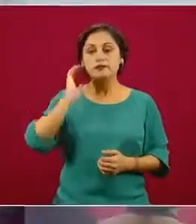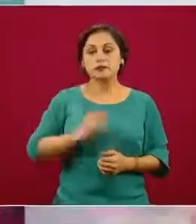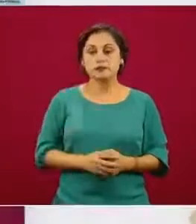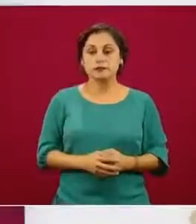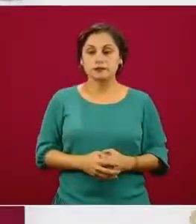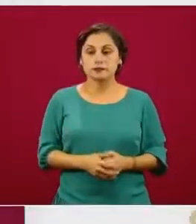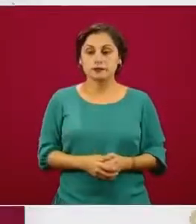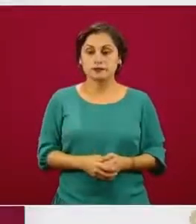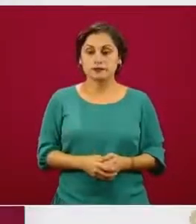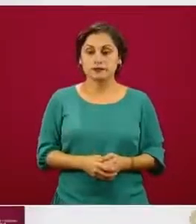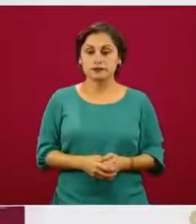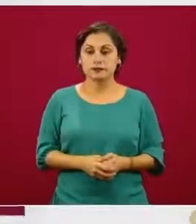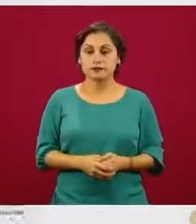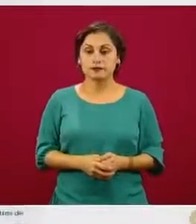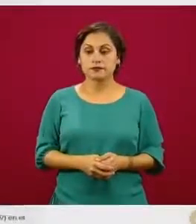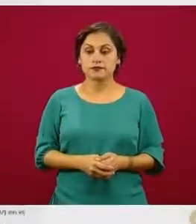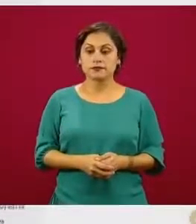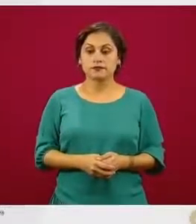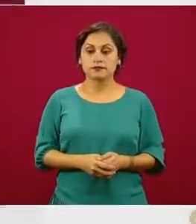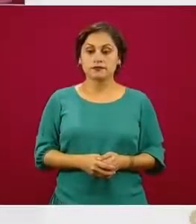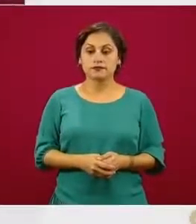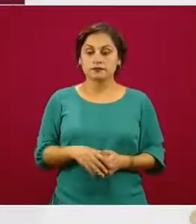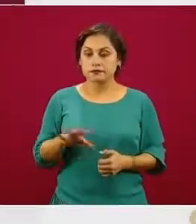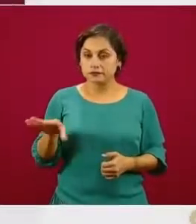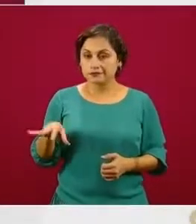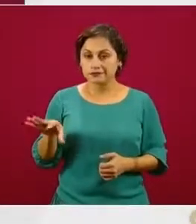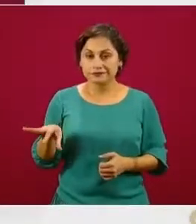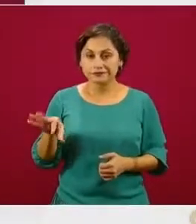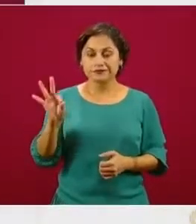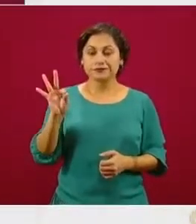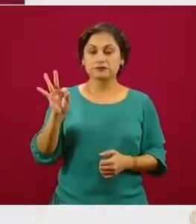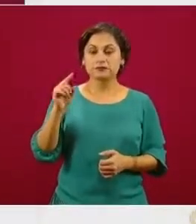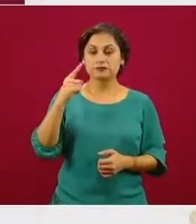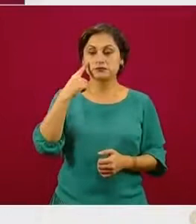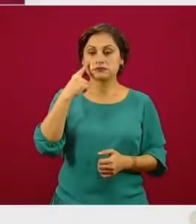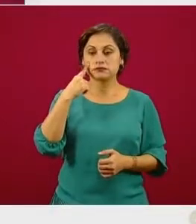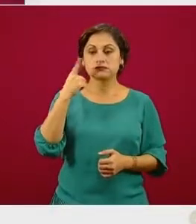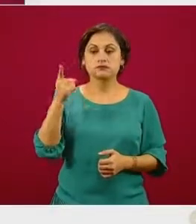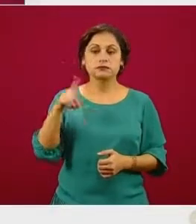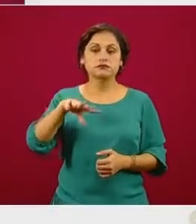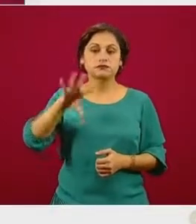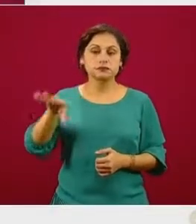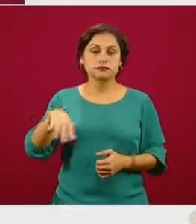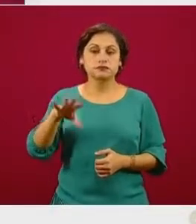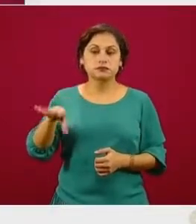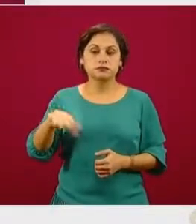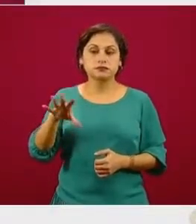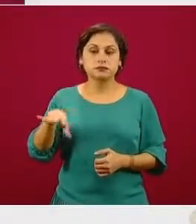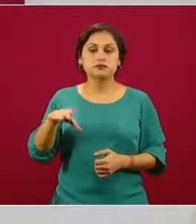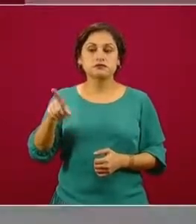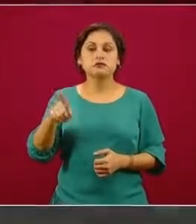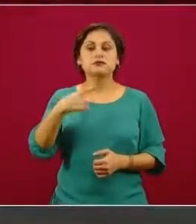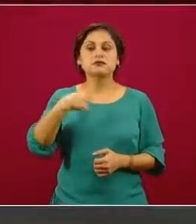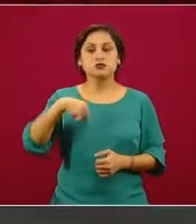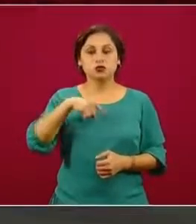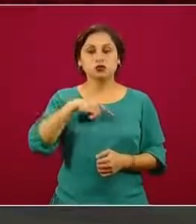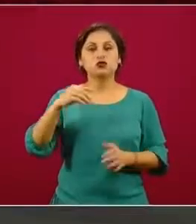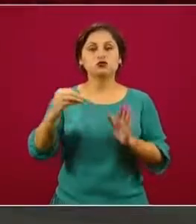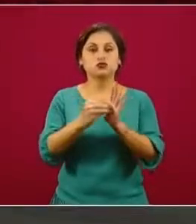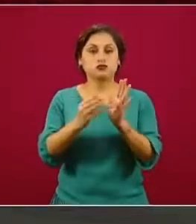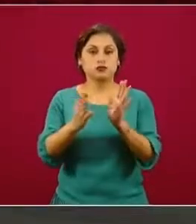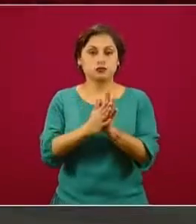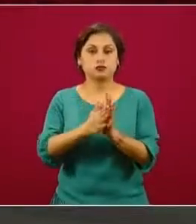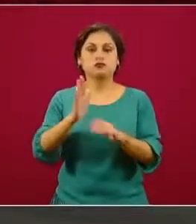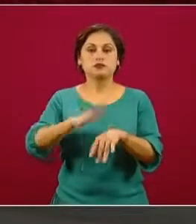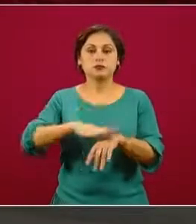Vámonos. Hay uno que no lo encuentro. Bueno, es cosa de encontrarlo, lo vamos a poner en un sitio más prominente. Es la guía